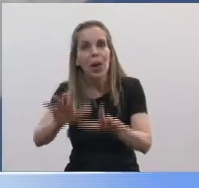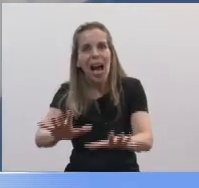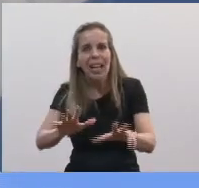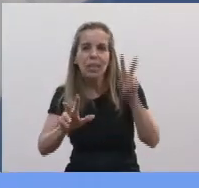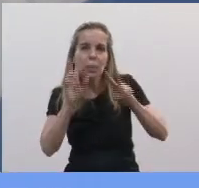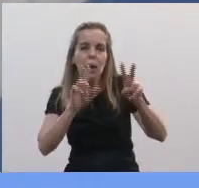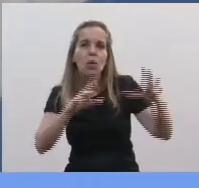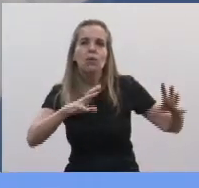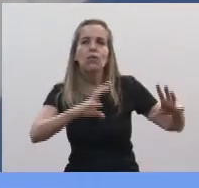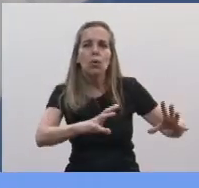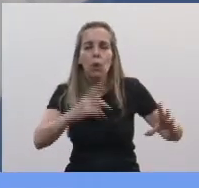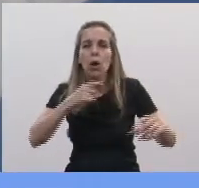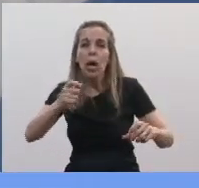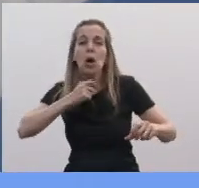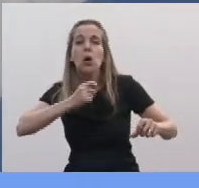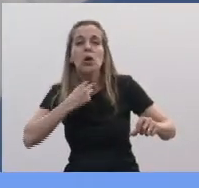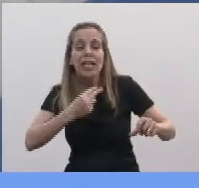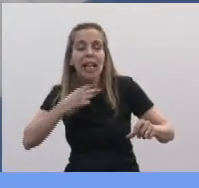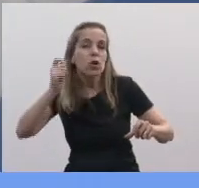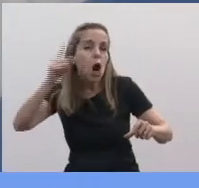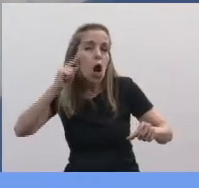goles de Diego y nos abrazamos.